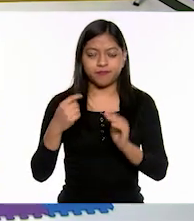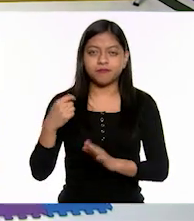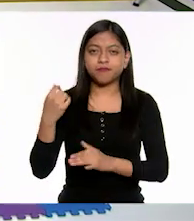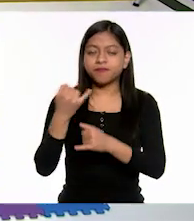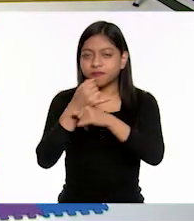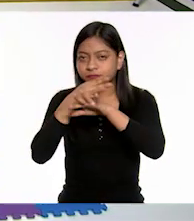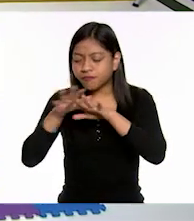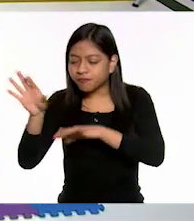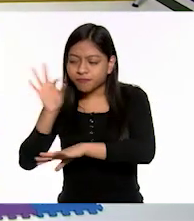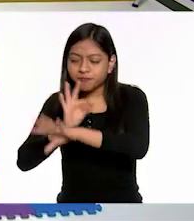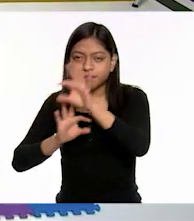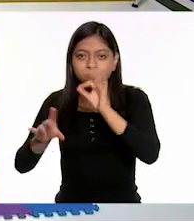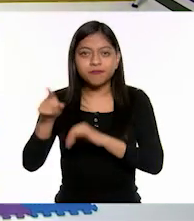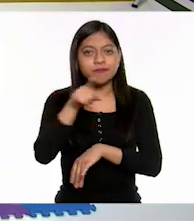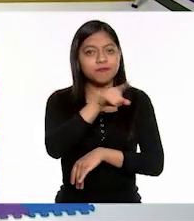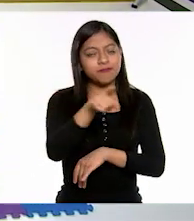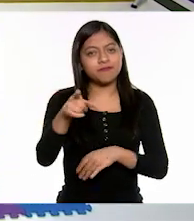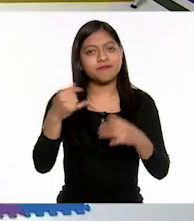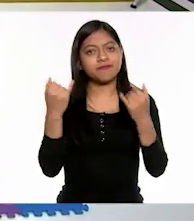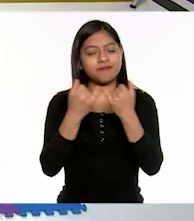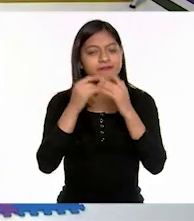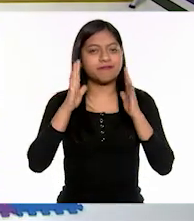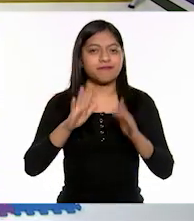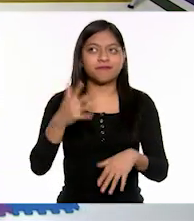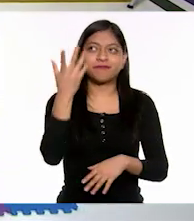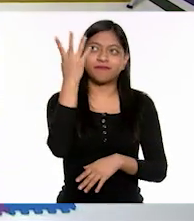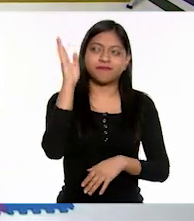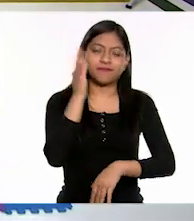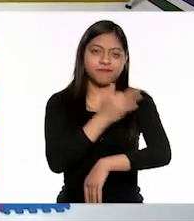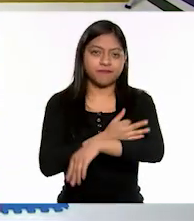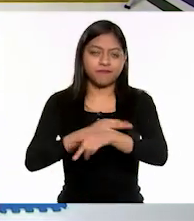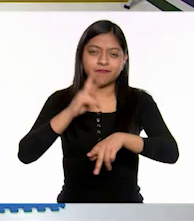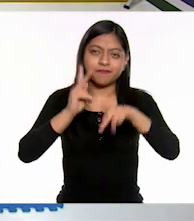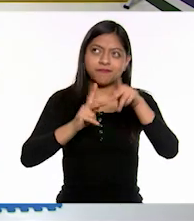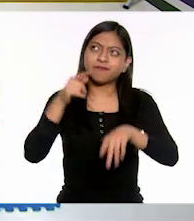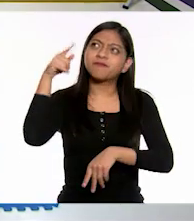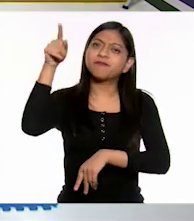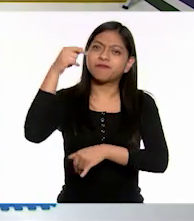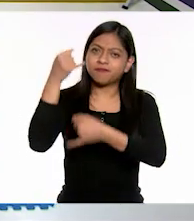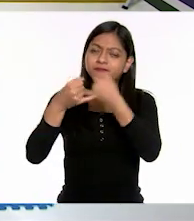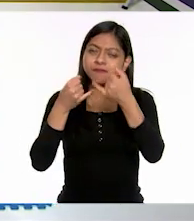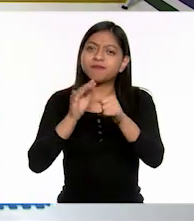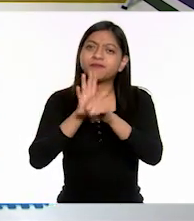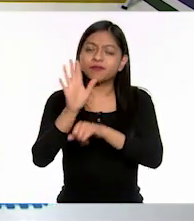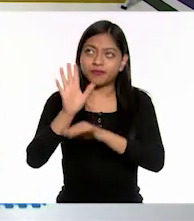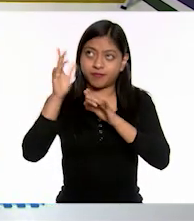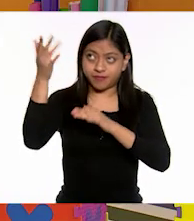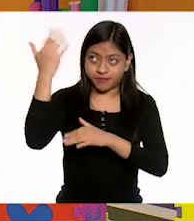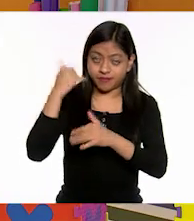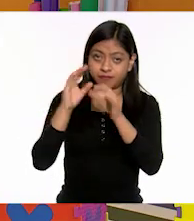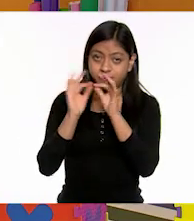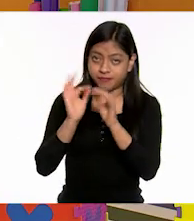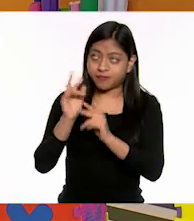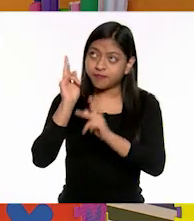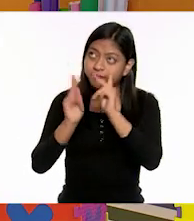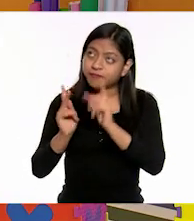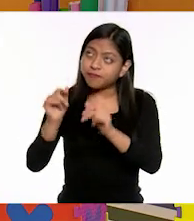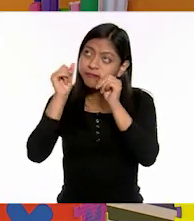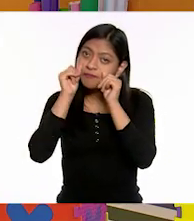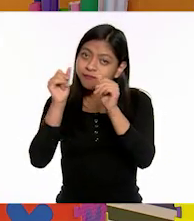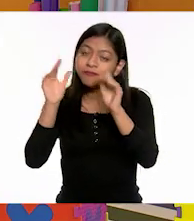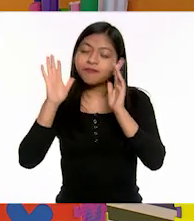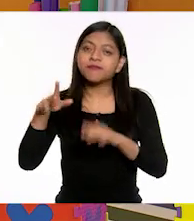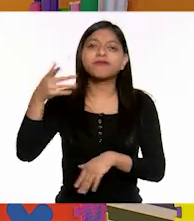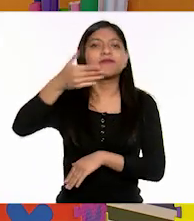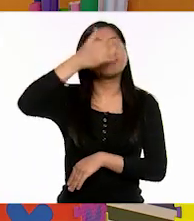seguramente las niñas y los niños ya platicaron con algunos de sus familiares y ya les pudieron platicar acerca de los juegos favoritos